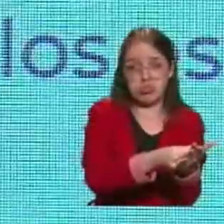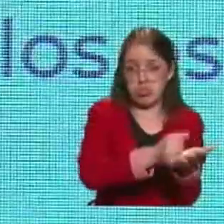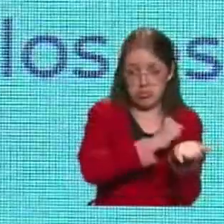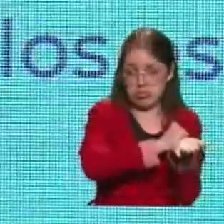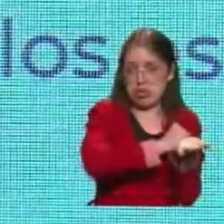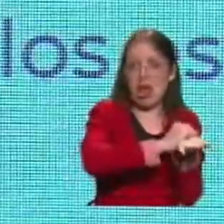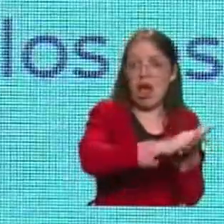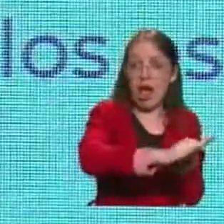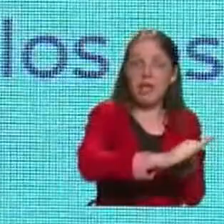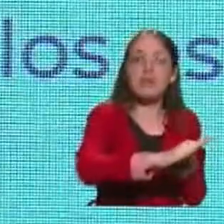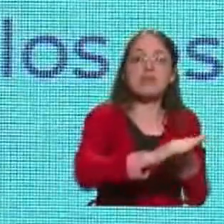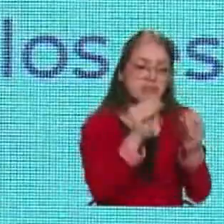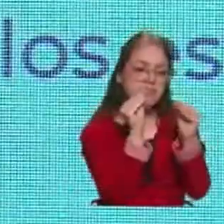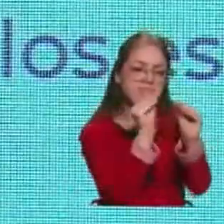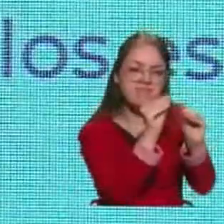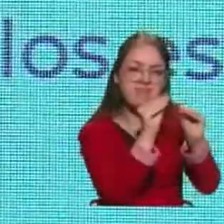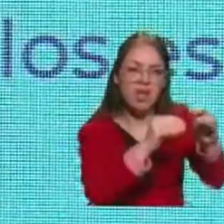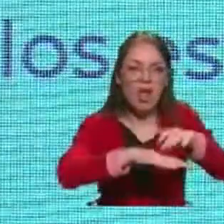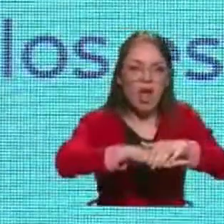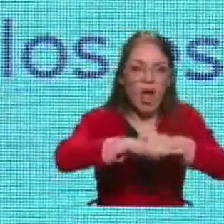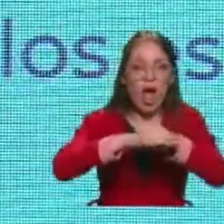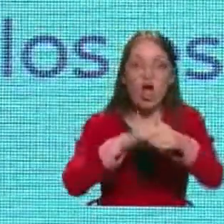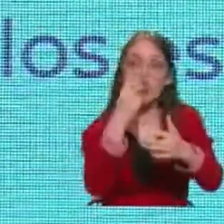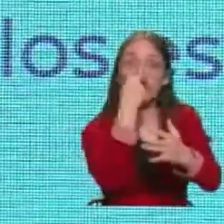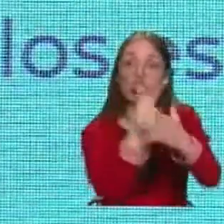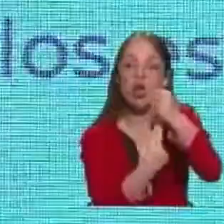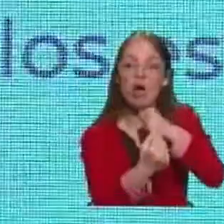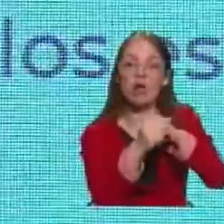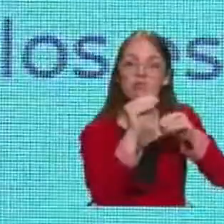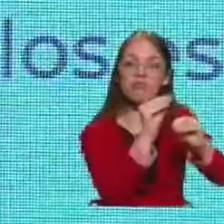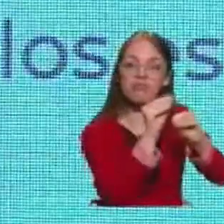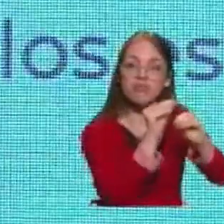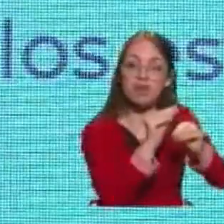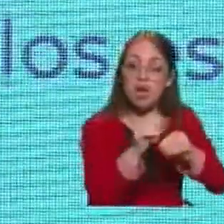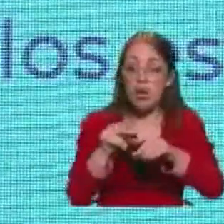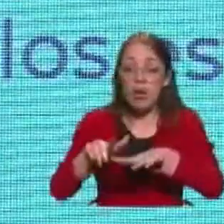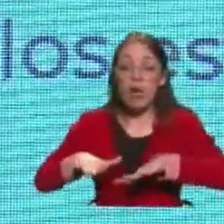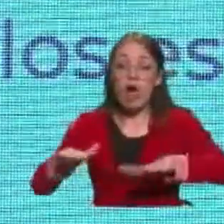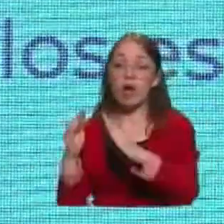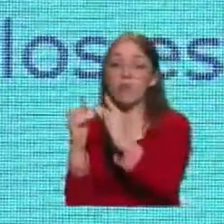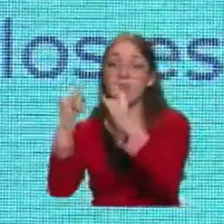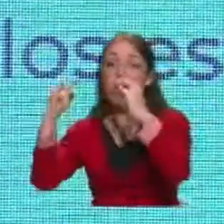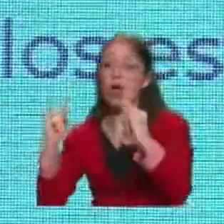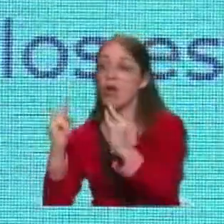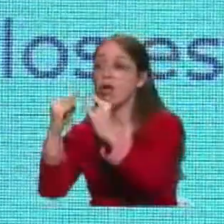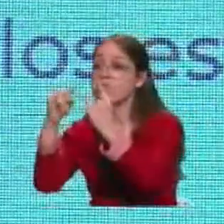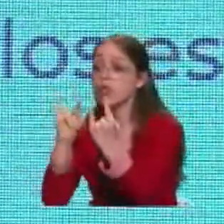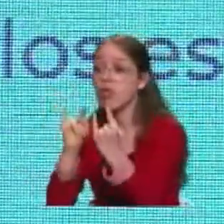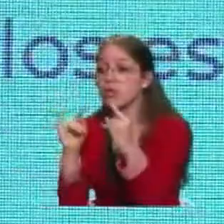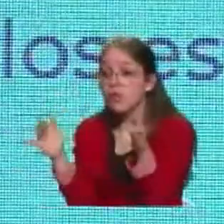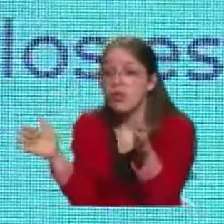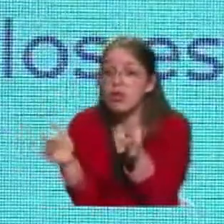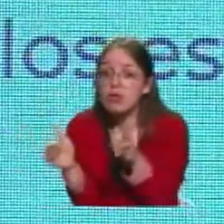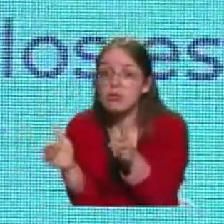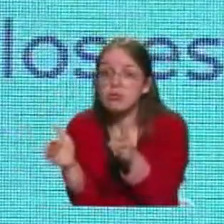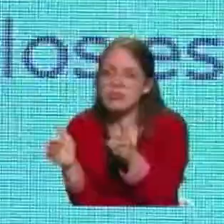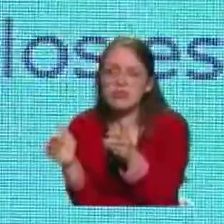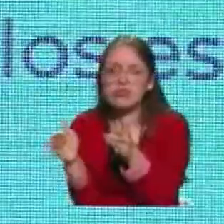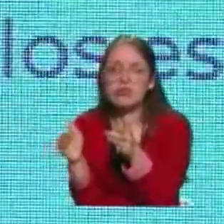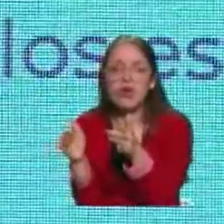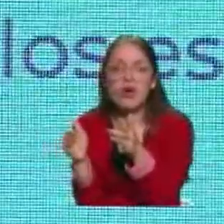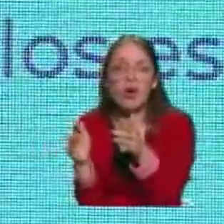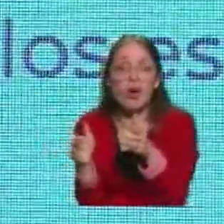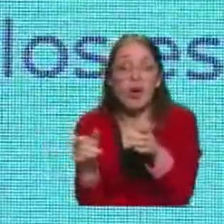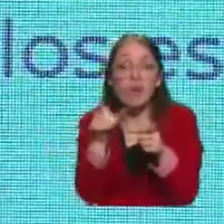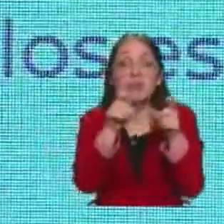salga bilingüe para poder también entender que esto ya no es una aldea local sino una aldea global que nuestros hijos ya no conversan